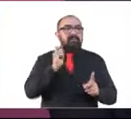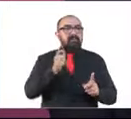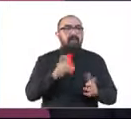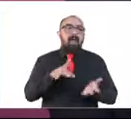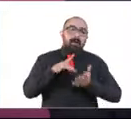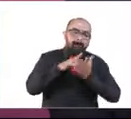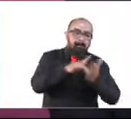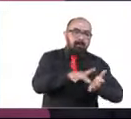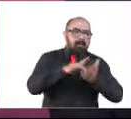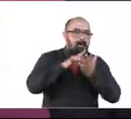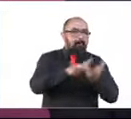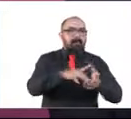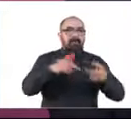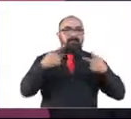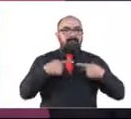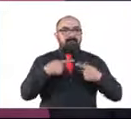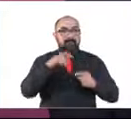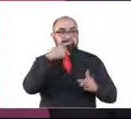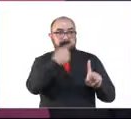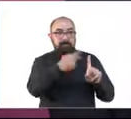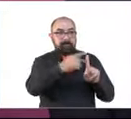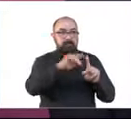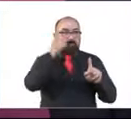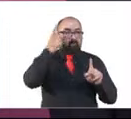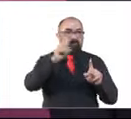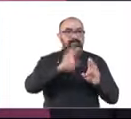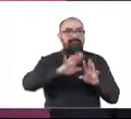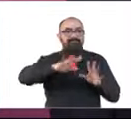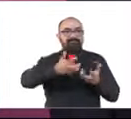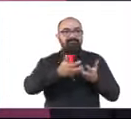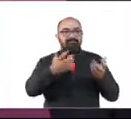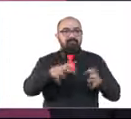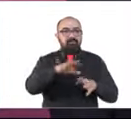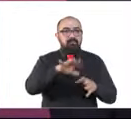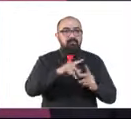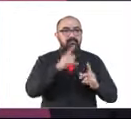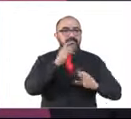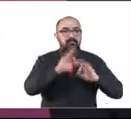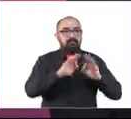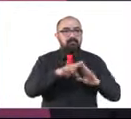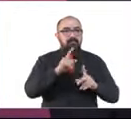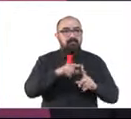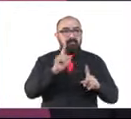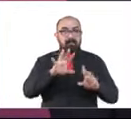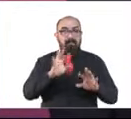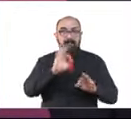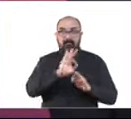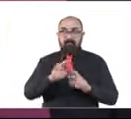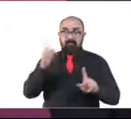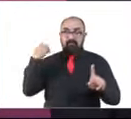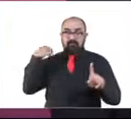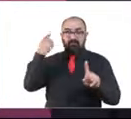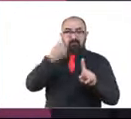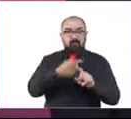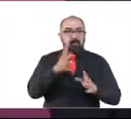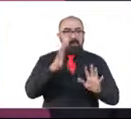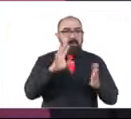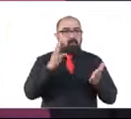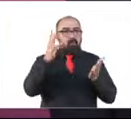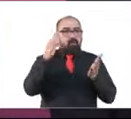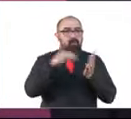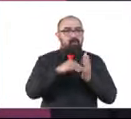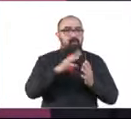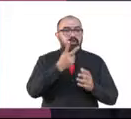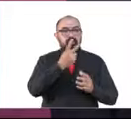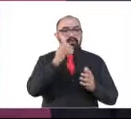comunidades. Entonces, nosotros desarrollamos el programa Altépetl, que a esta fecha ha dado 4.200 millones